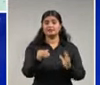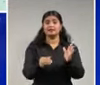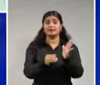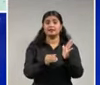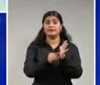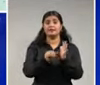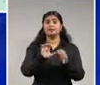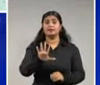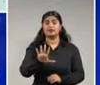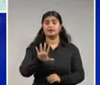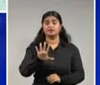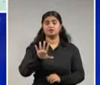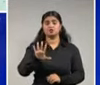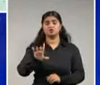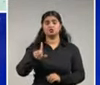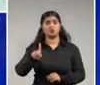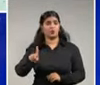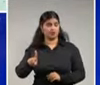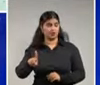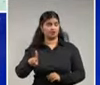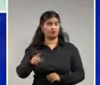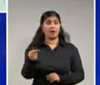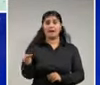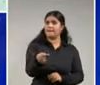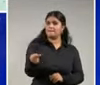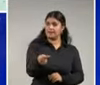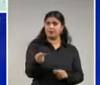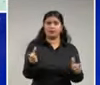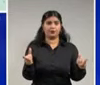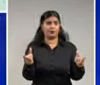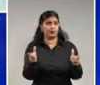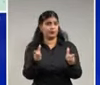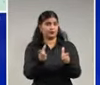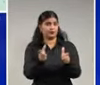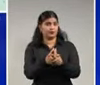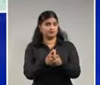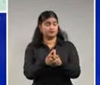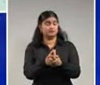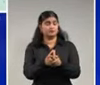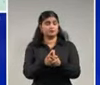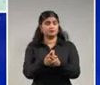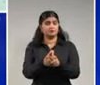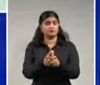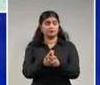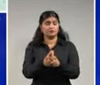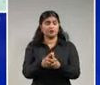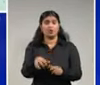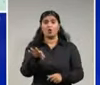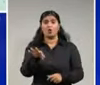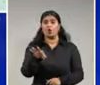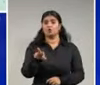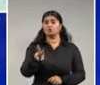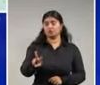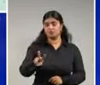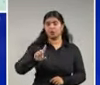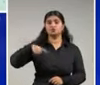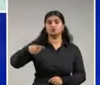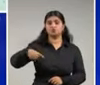7.551 casos menos en el mes anterior. Estamos hablando de un promedio de 82 casos por día,